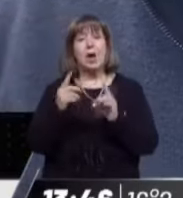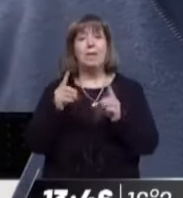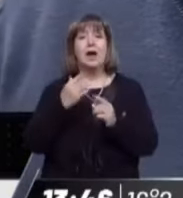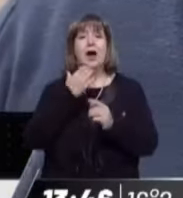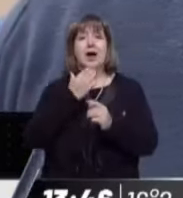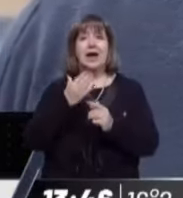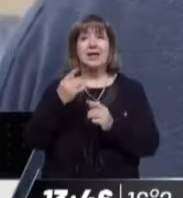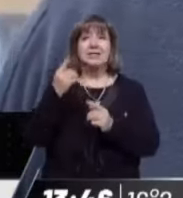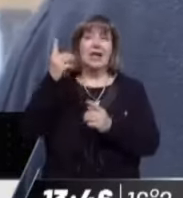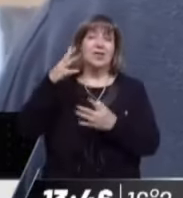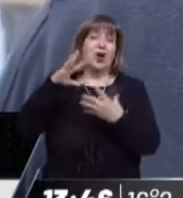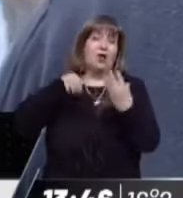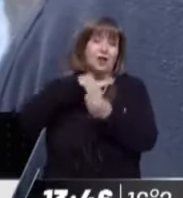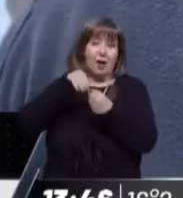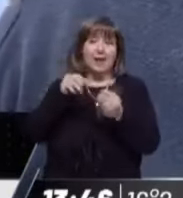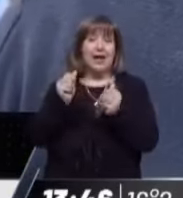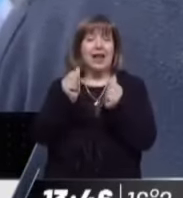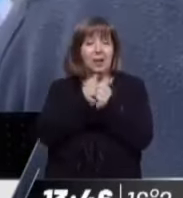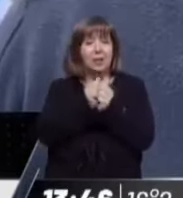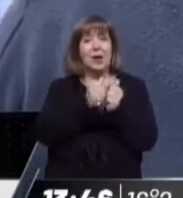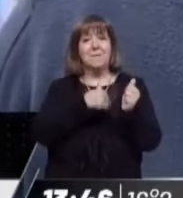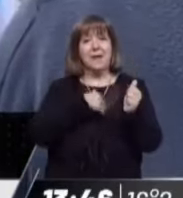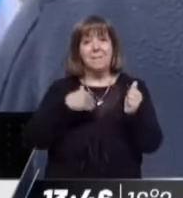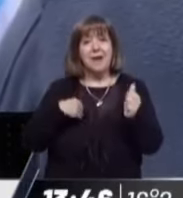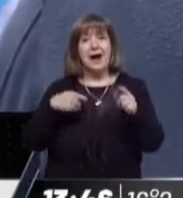el apoyo de la familia, las hermanas, la mamá.